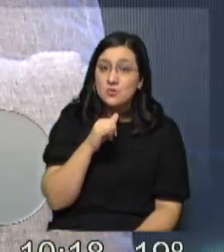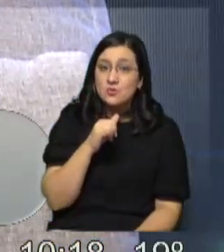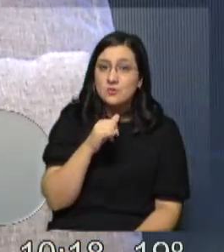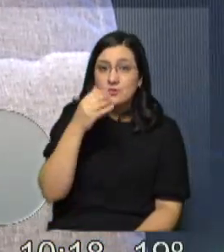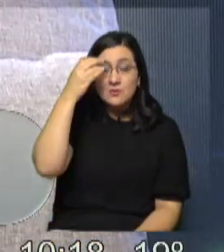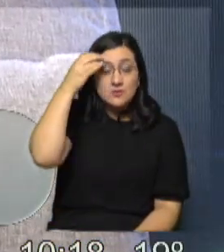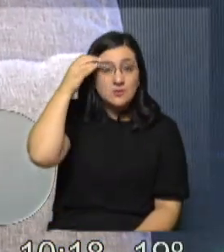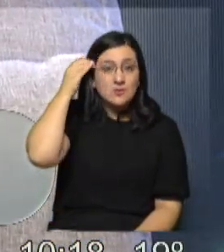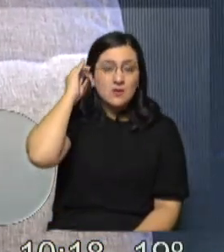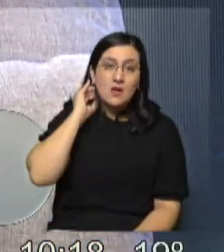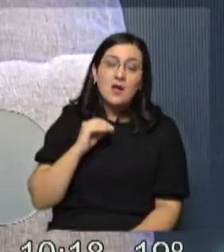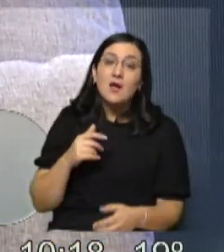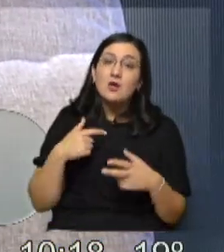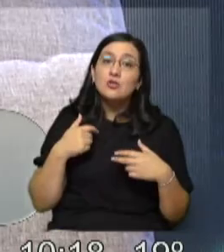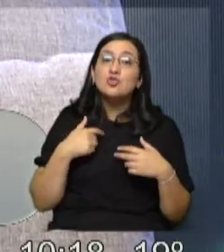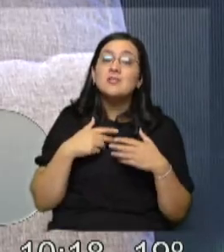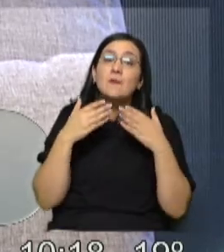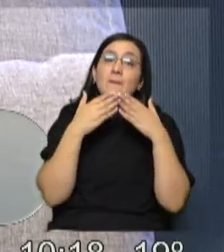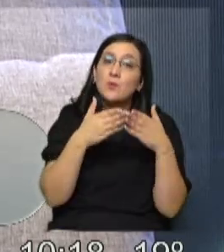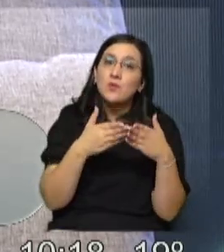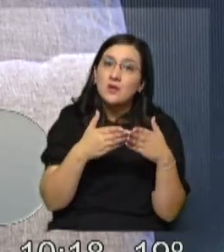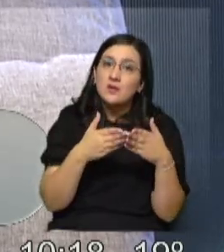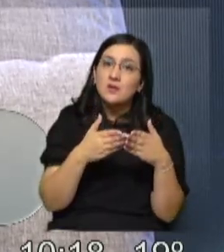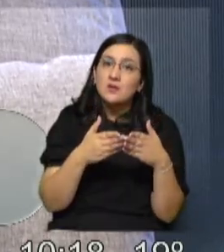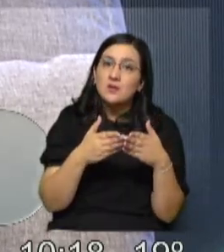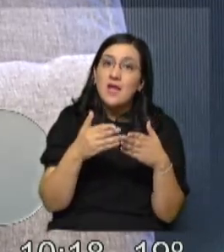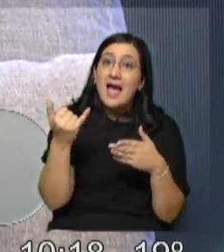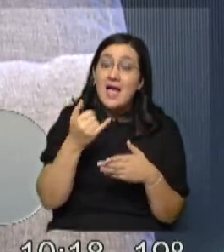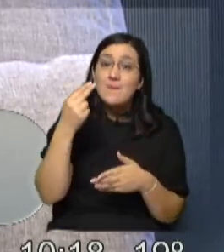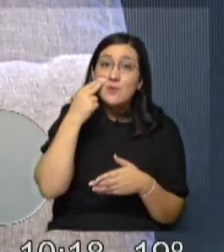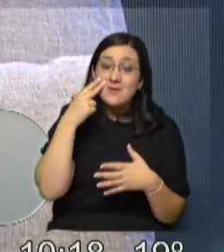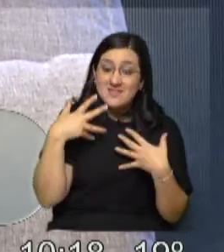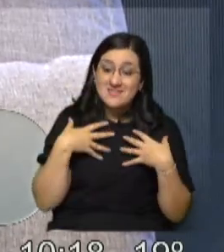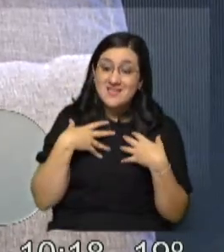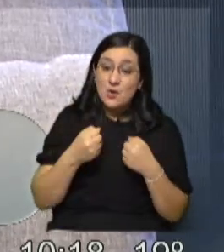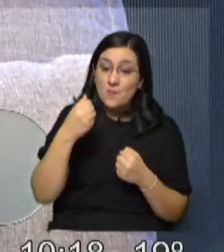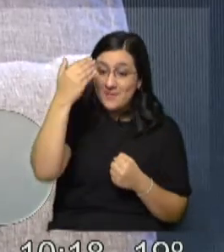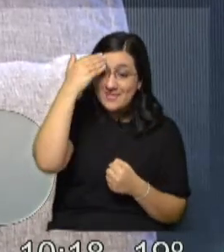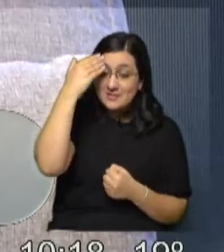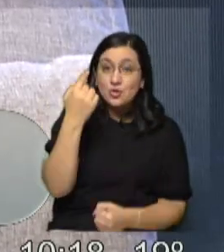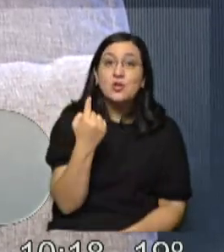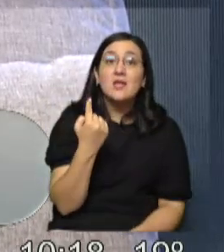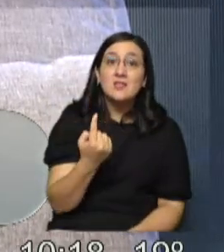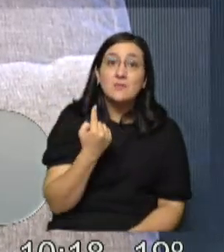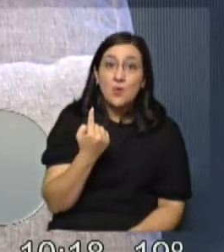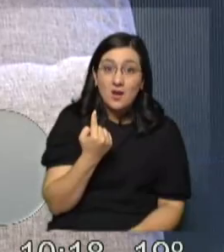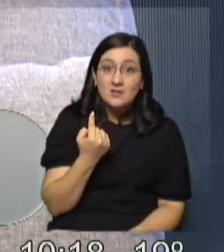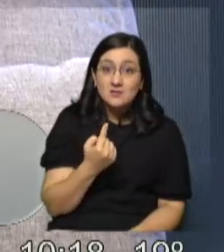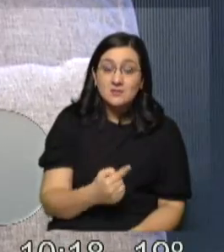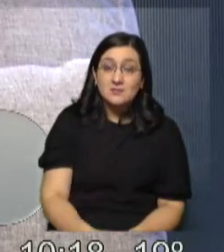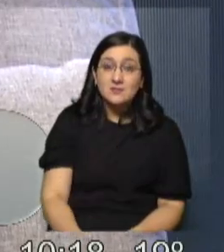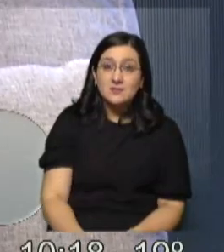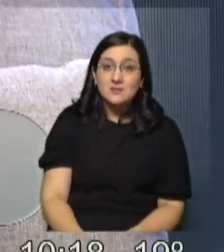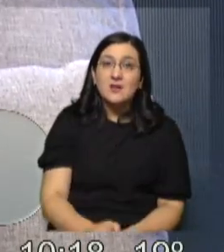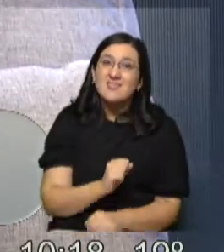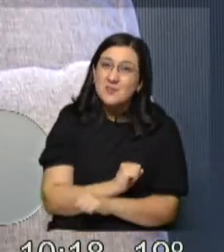valga la redundancia, a lo que yo les iba a preguntar, es esto de que hay problemas de salud mental que son individuales, y ustedes son psicólogos clínicos también, que